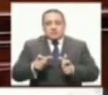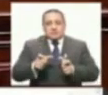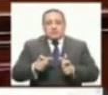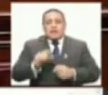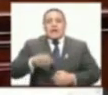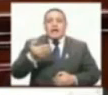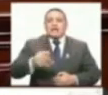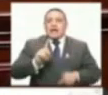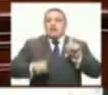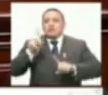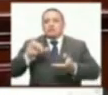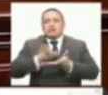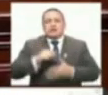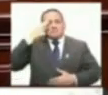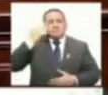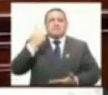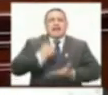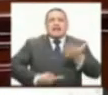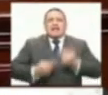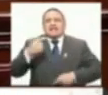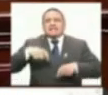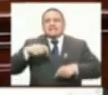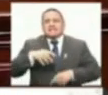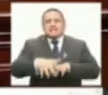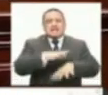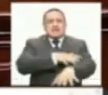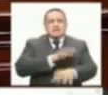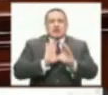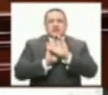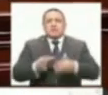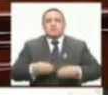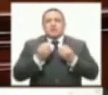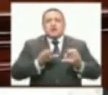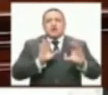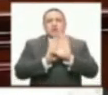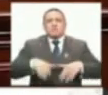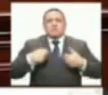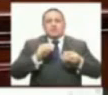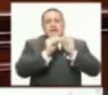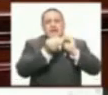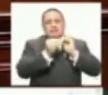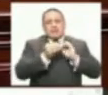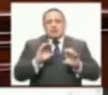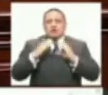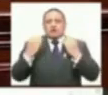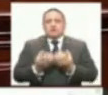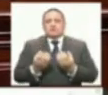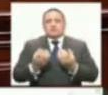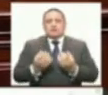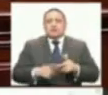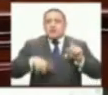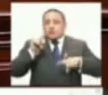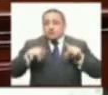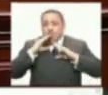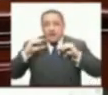Hay quienes cuestionan para qué se necesita una asamblea constituyente, si la Constitución puede ser reformada por el Congreso. Quienes